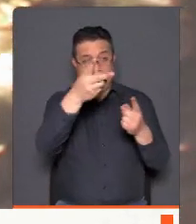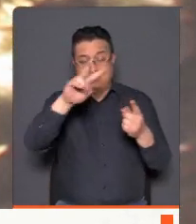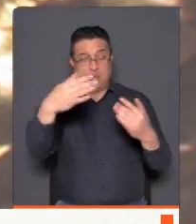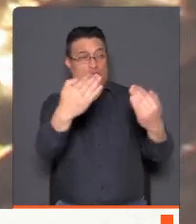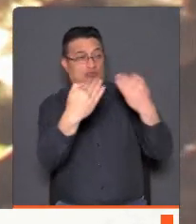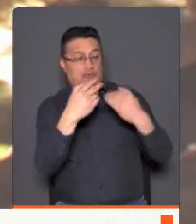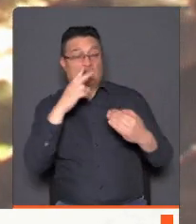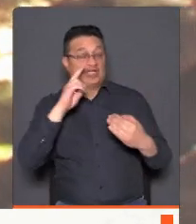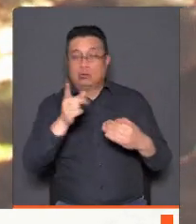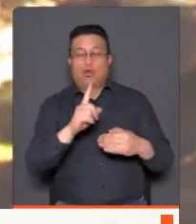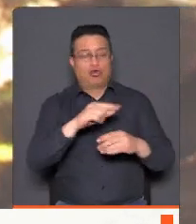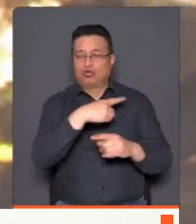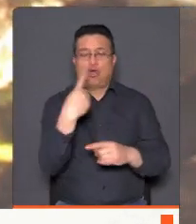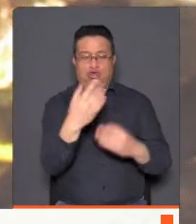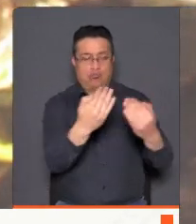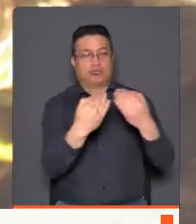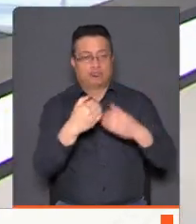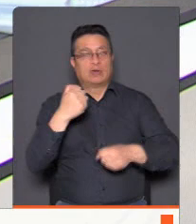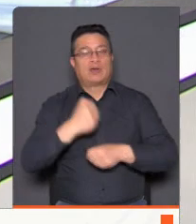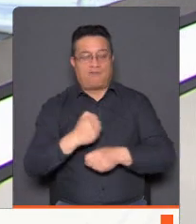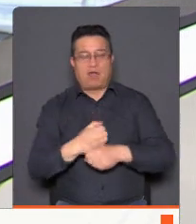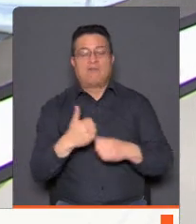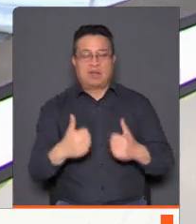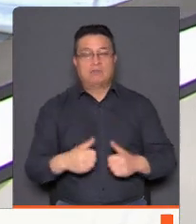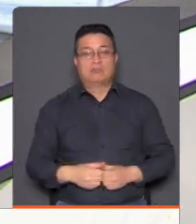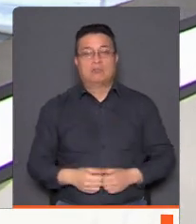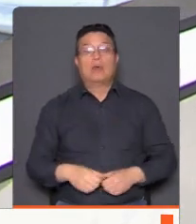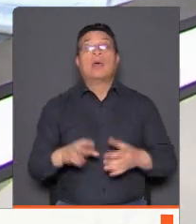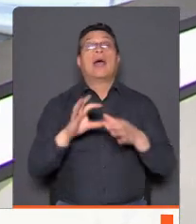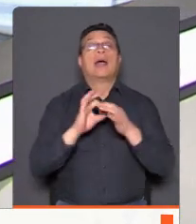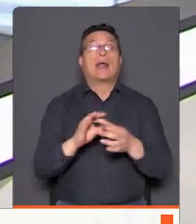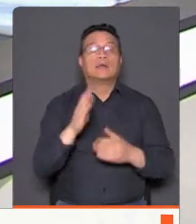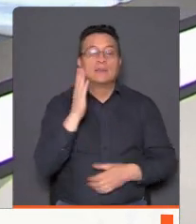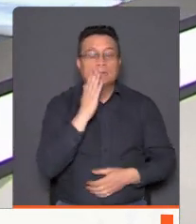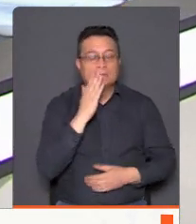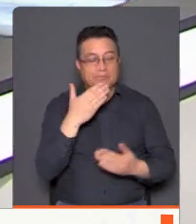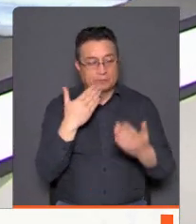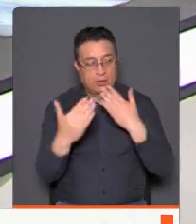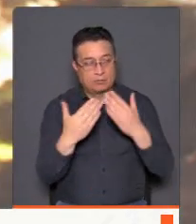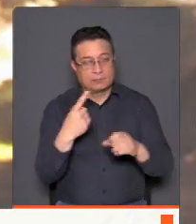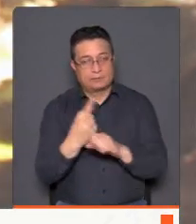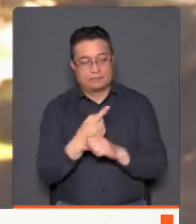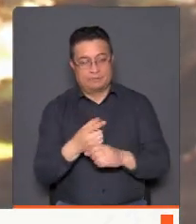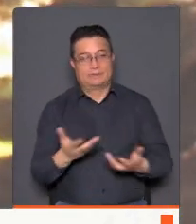especialmente para trabajar en temas delictuales. General, gracias por la amabilidad de estar aquí en la edición 103 de TLTC. Muchas gracias. Muy gentil, muchas gracias.